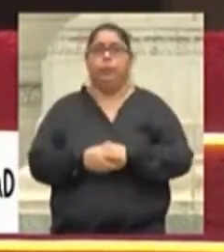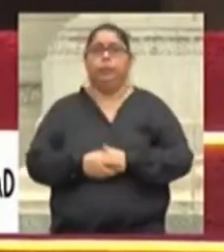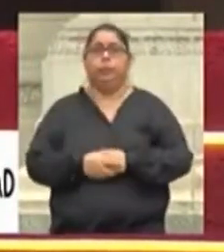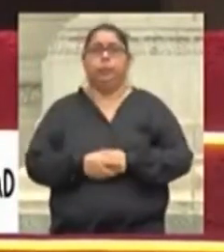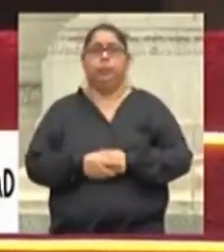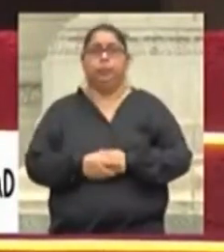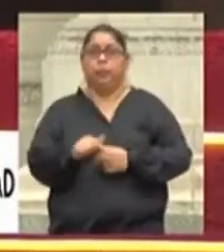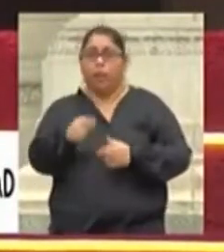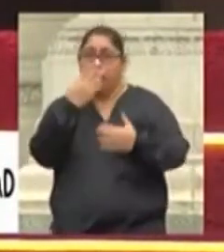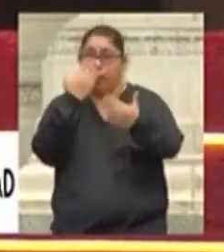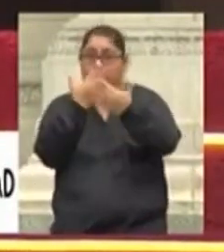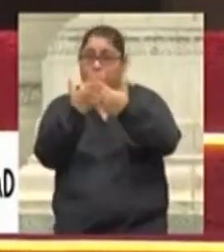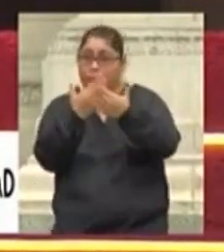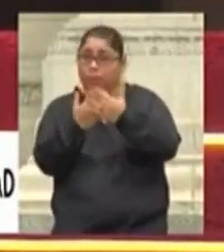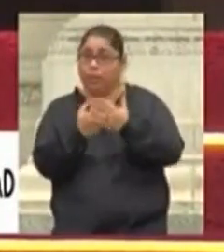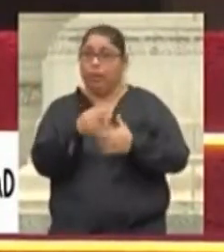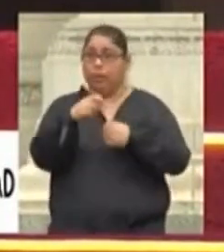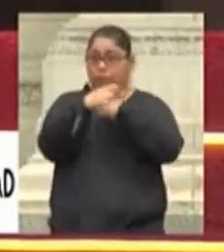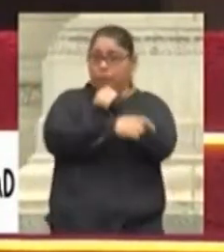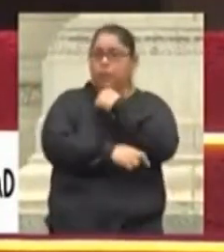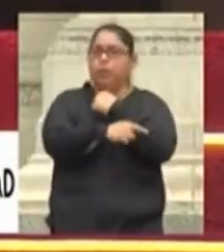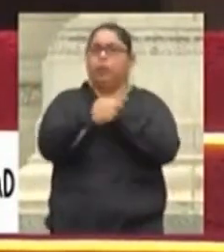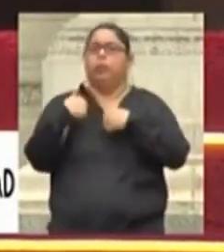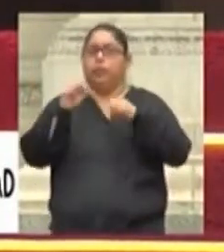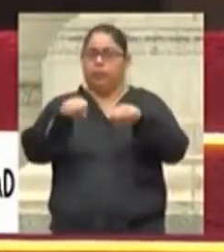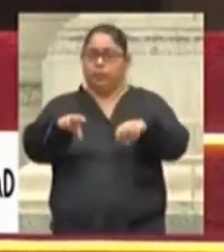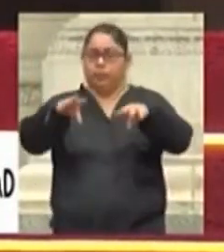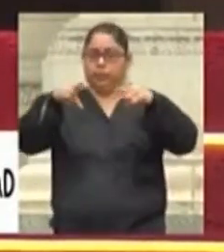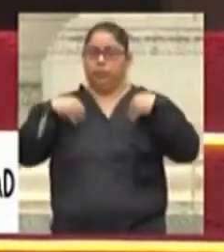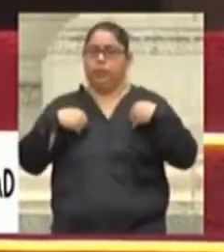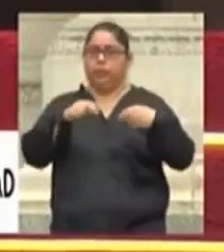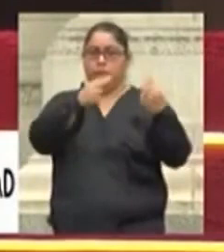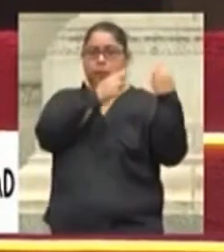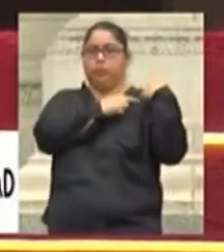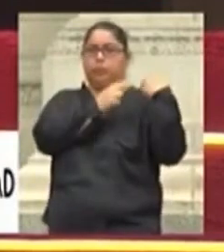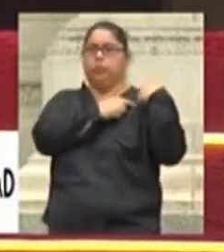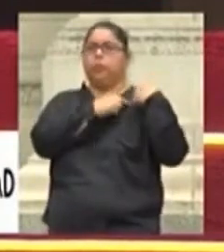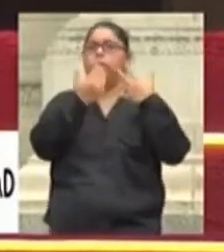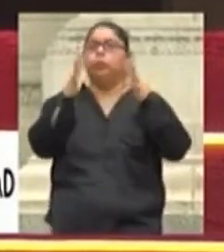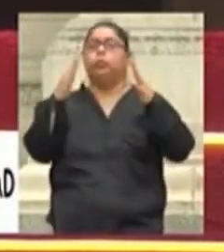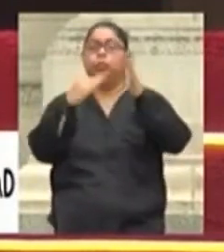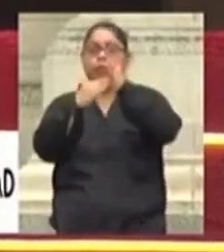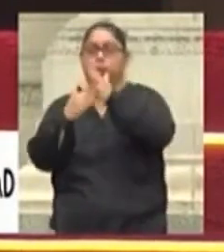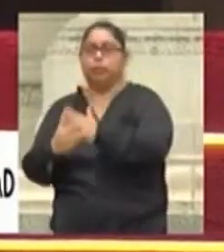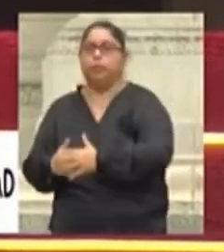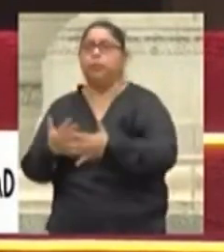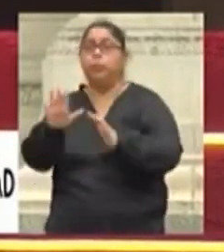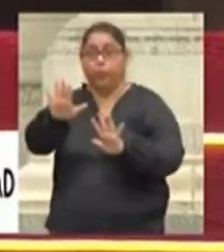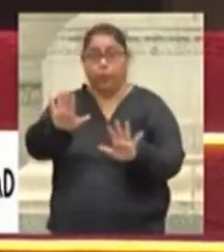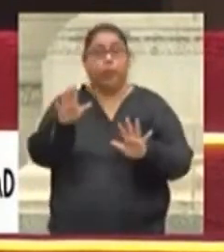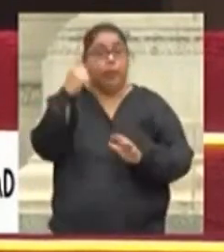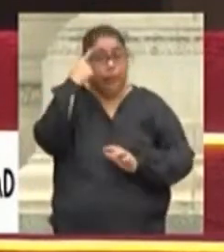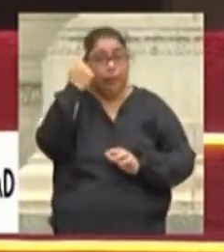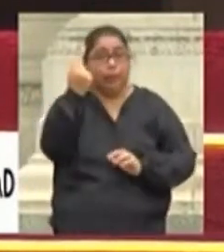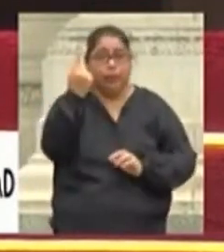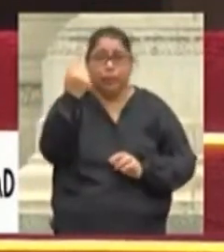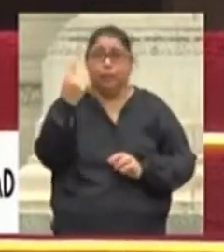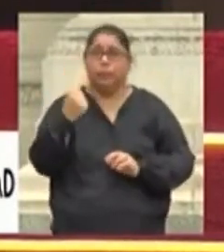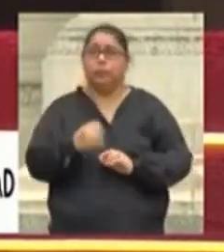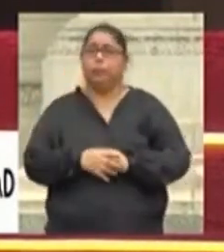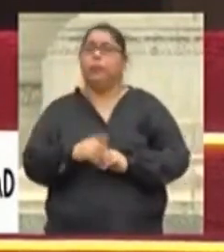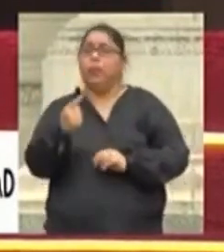acá acá acá frente al país para asumir una responsabilidad sin ninguna discriminación pero entienda nos